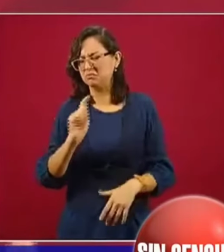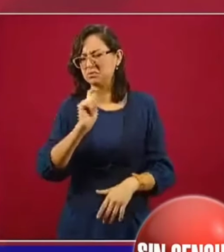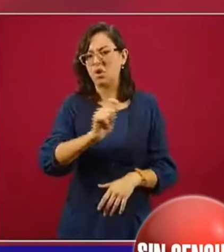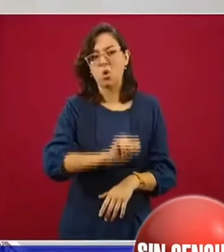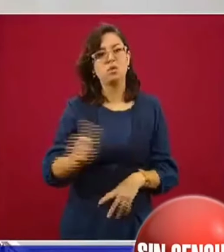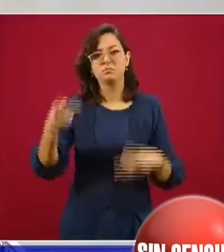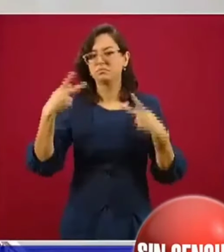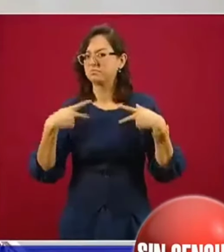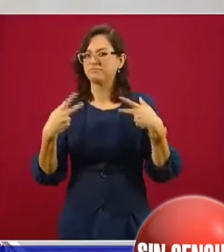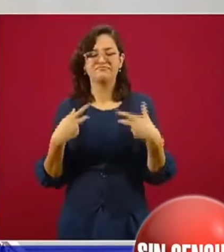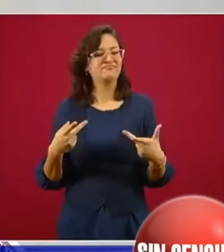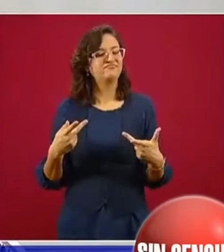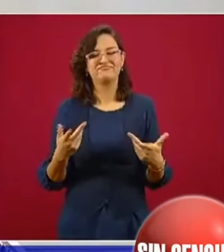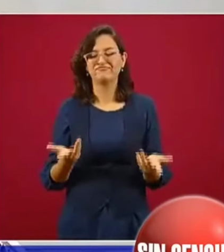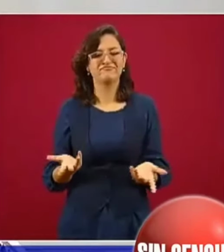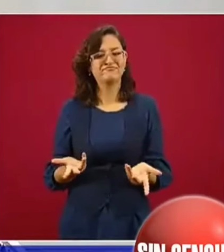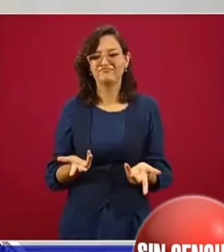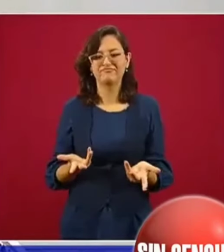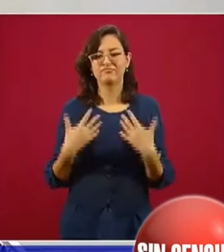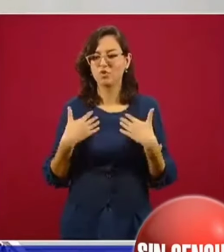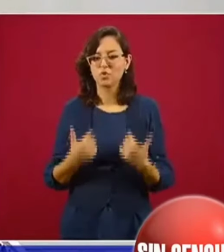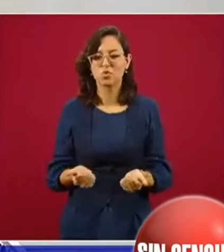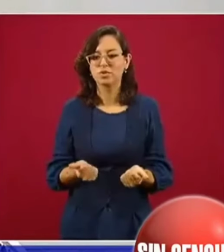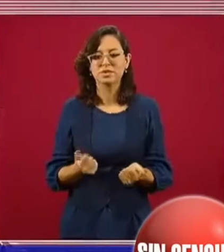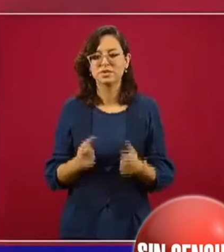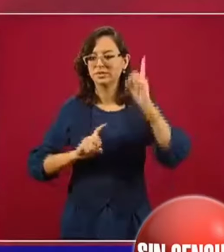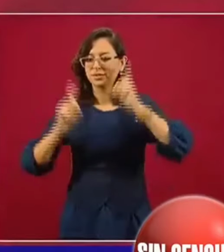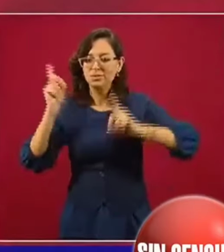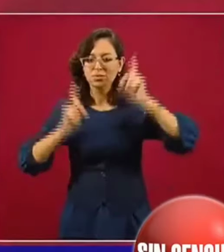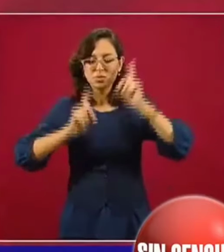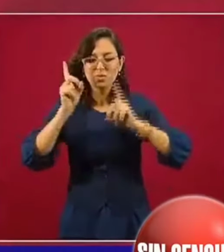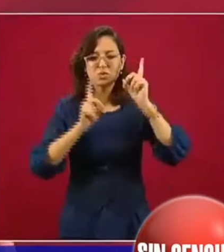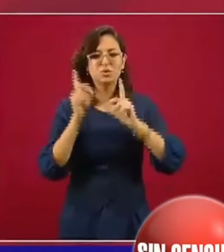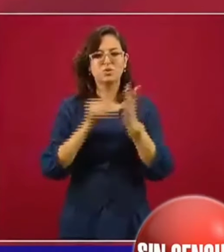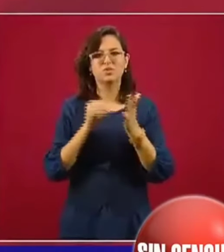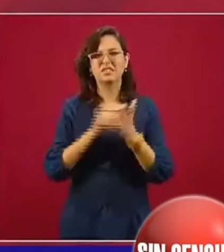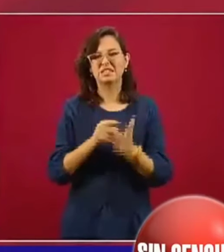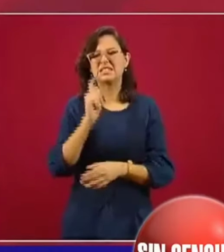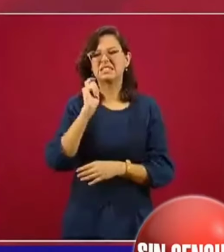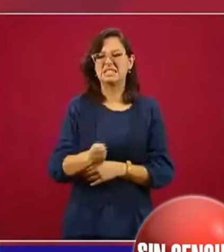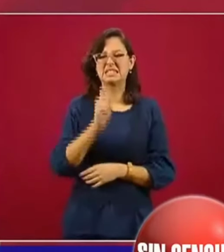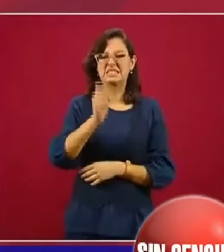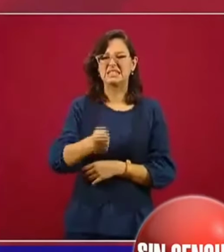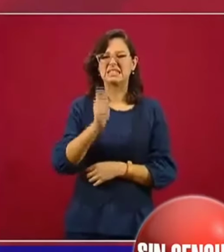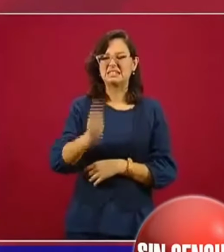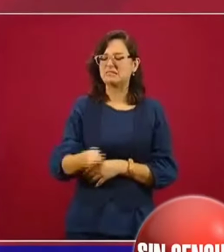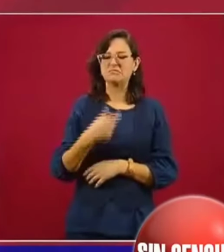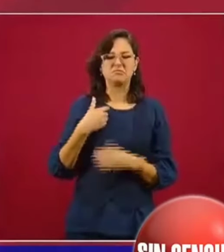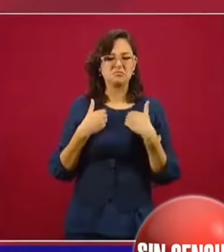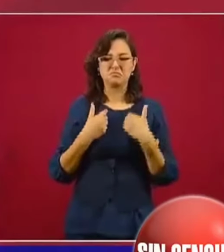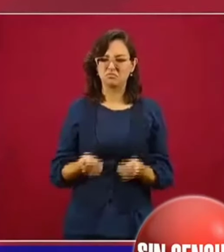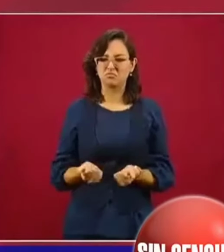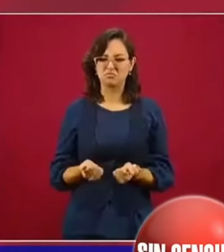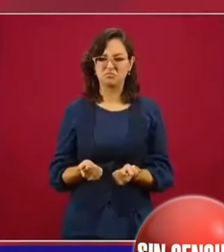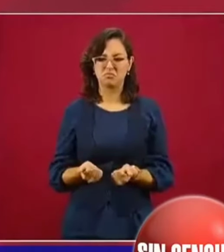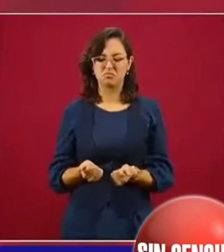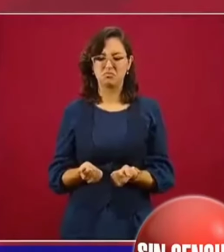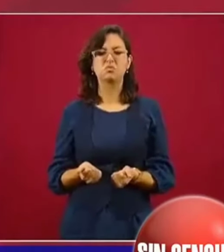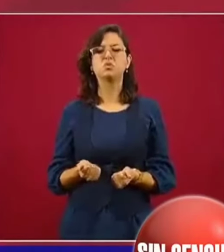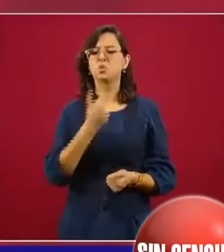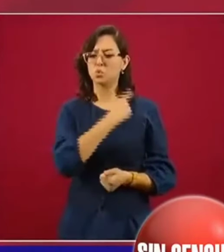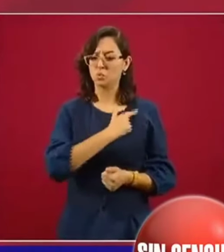otras personas que parecieran todavía con inquietudes al respecto de qué significa eso. Lo explicamos con